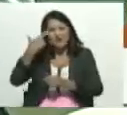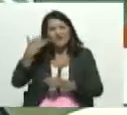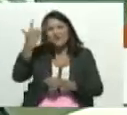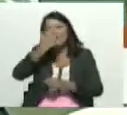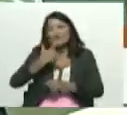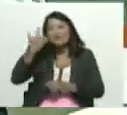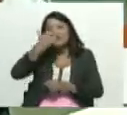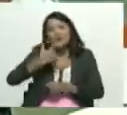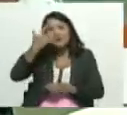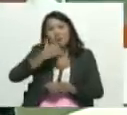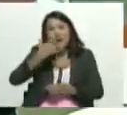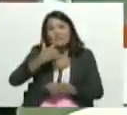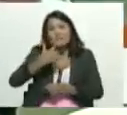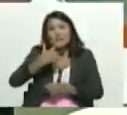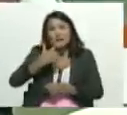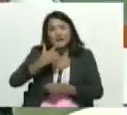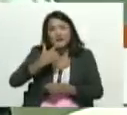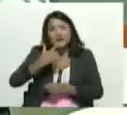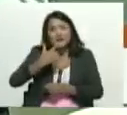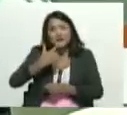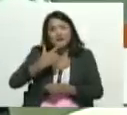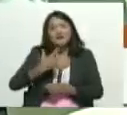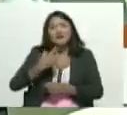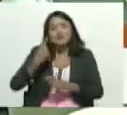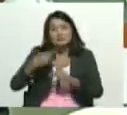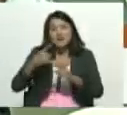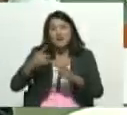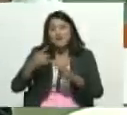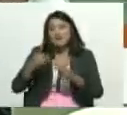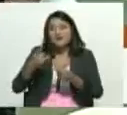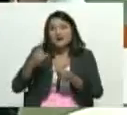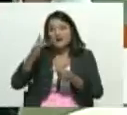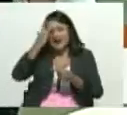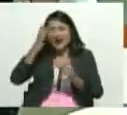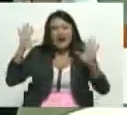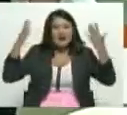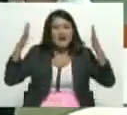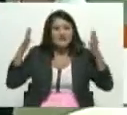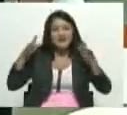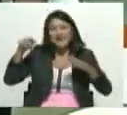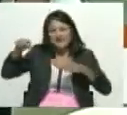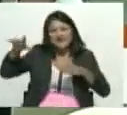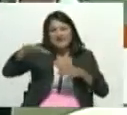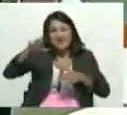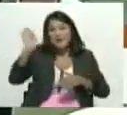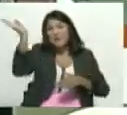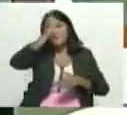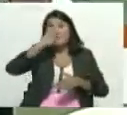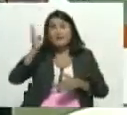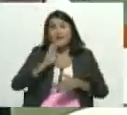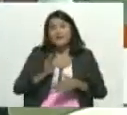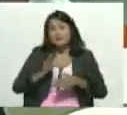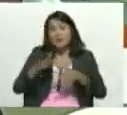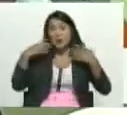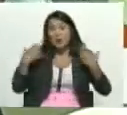de los quilombos que están vivos en el carnaval de Río que esa esplendorante